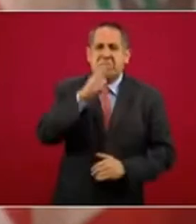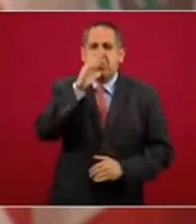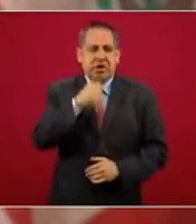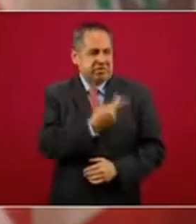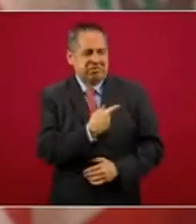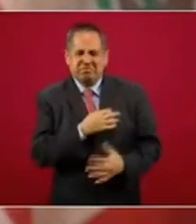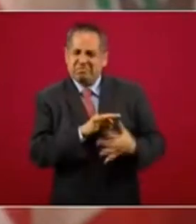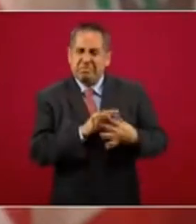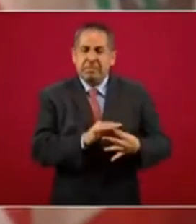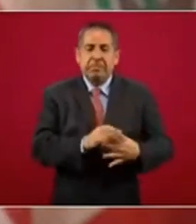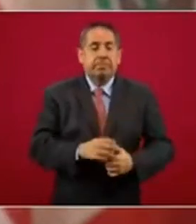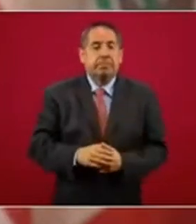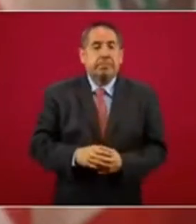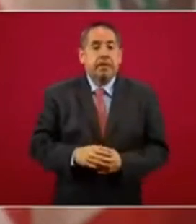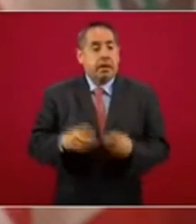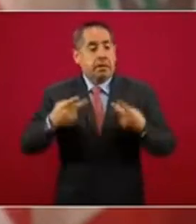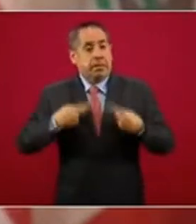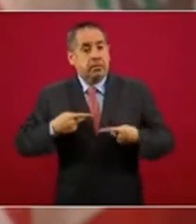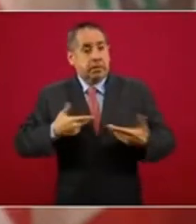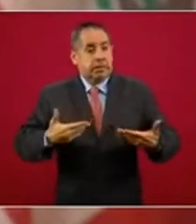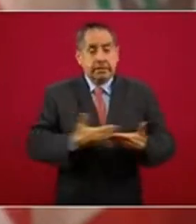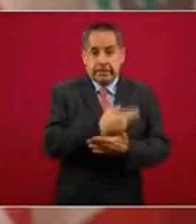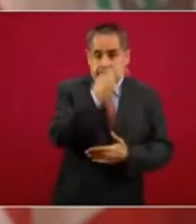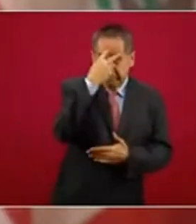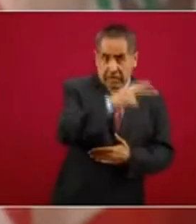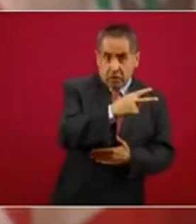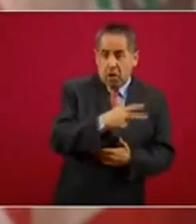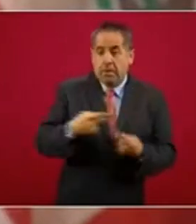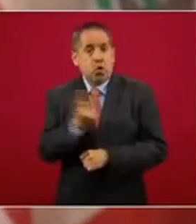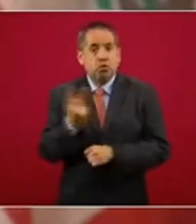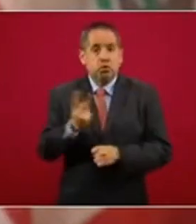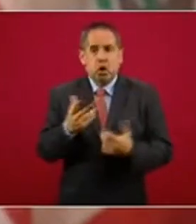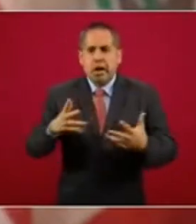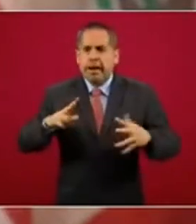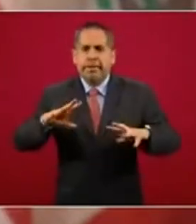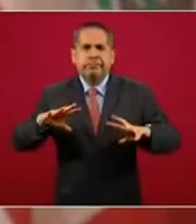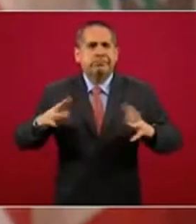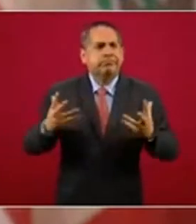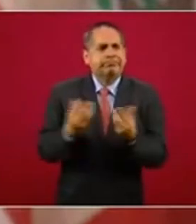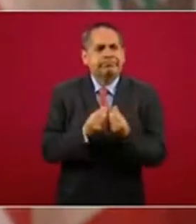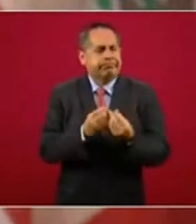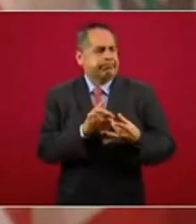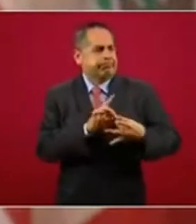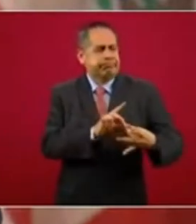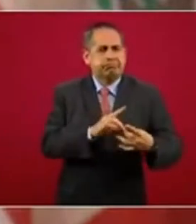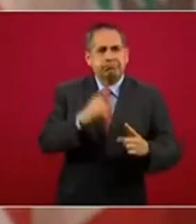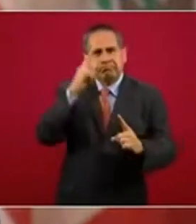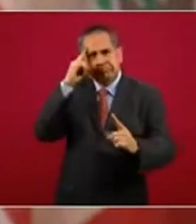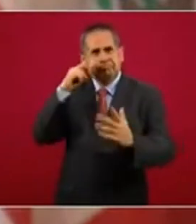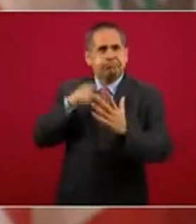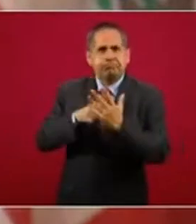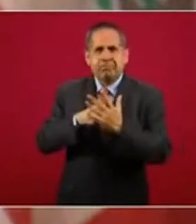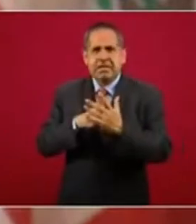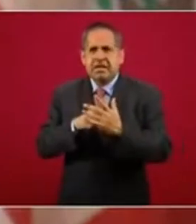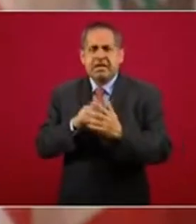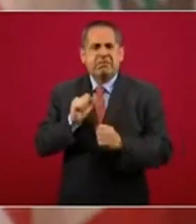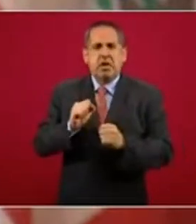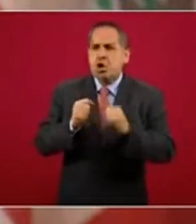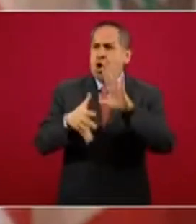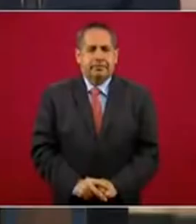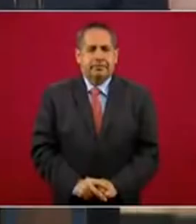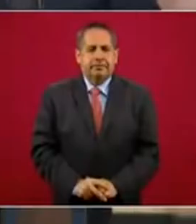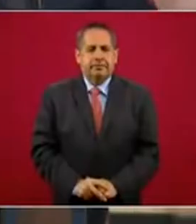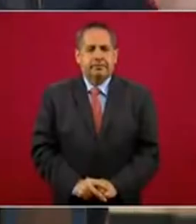bien por tu servicio, ¿no? ¿Verdad que sí? Tienes que hacer muchos viajes. Y recuerda que tengo recibos por cada dólar que llevas en el cinturón,